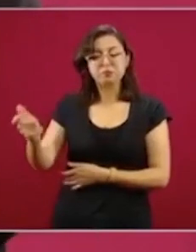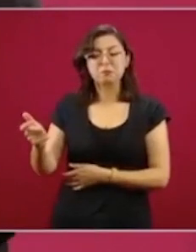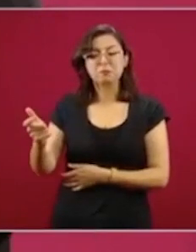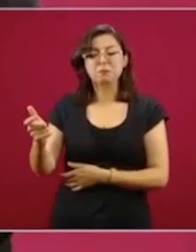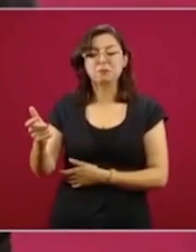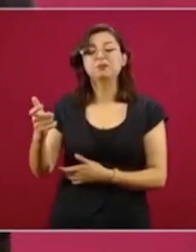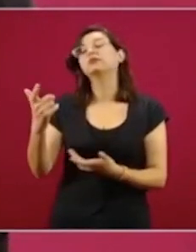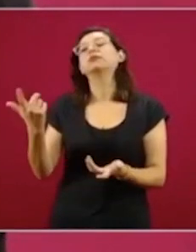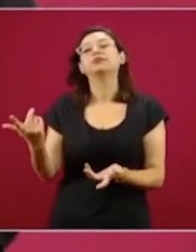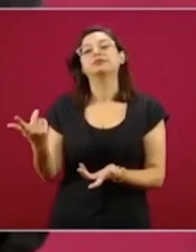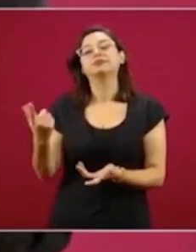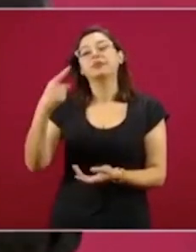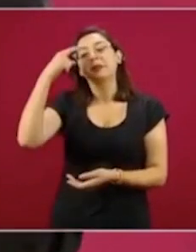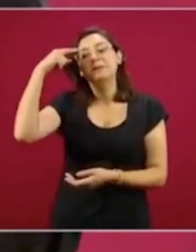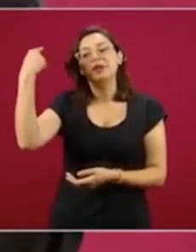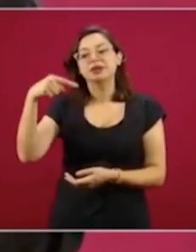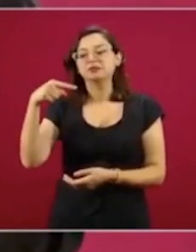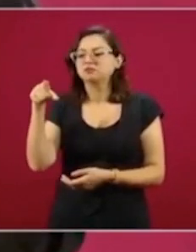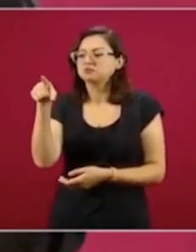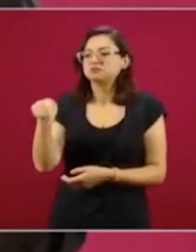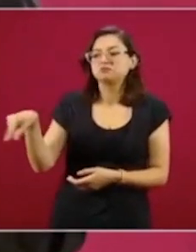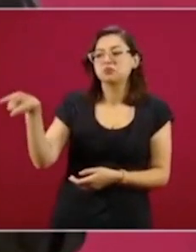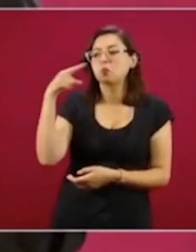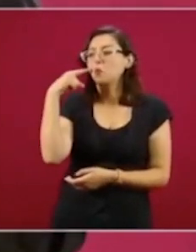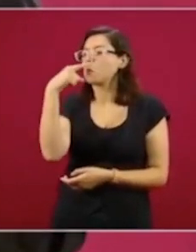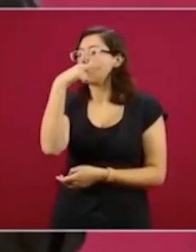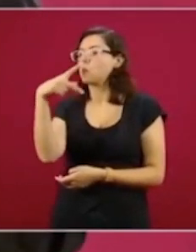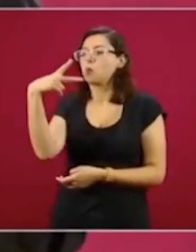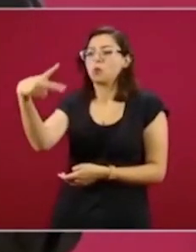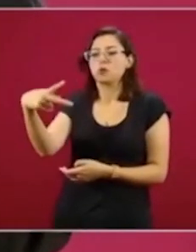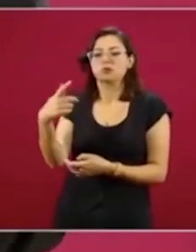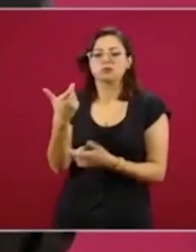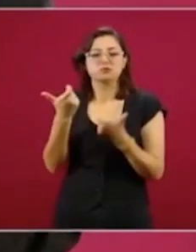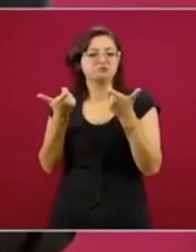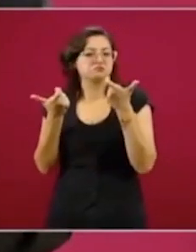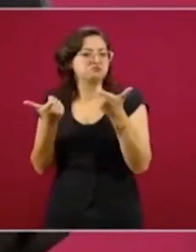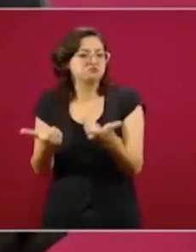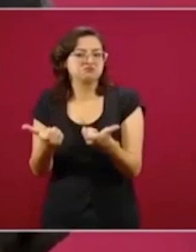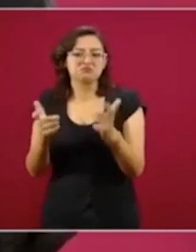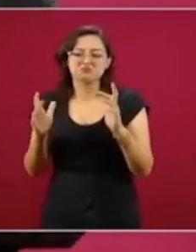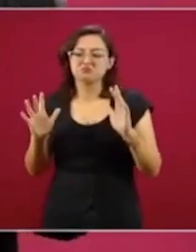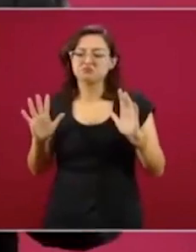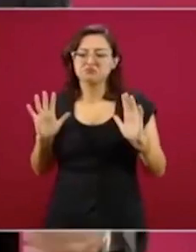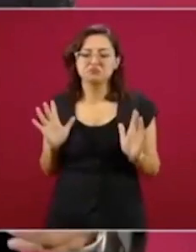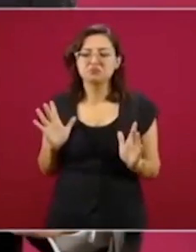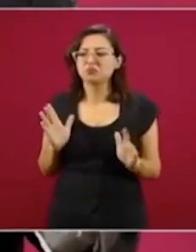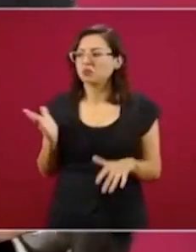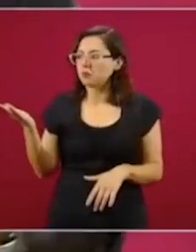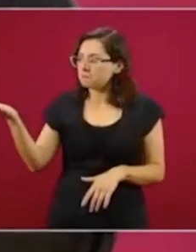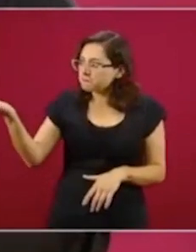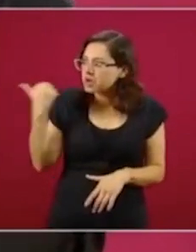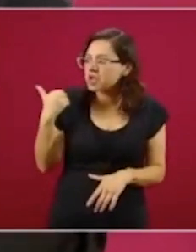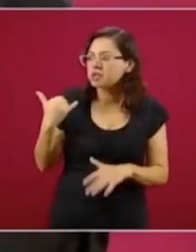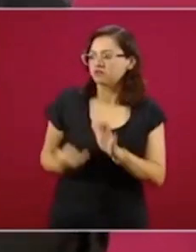para que ellos manejen su dinero que ellos contraten